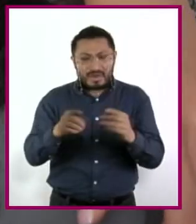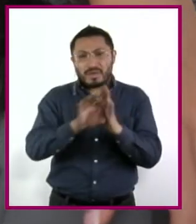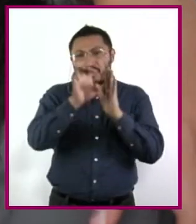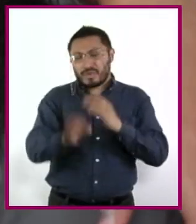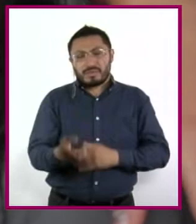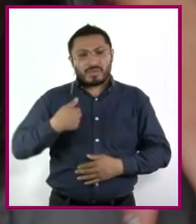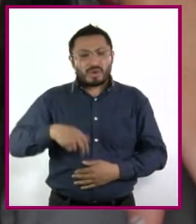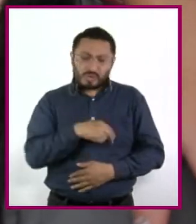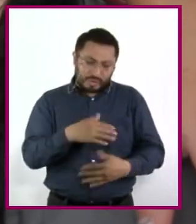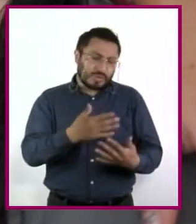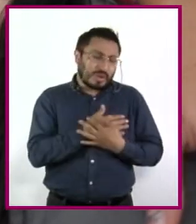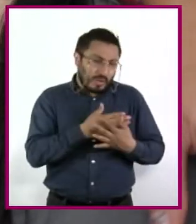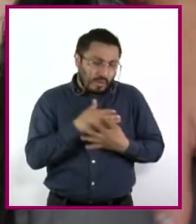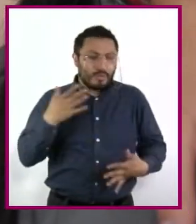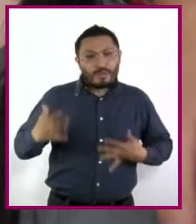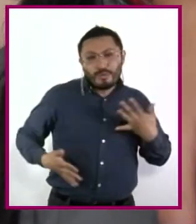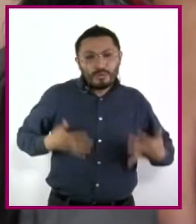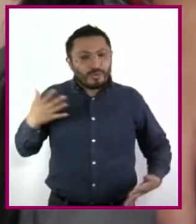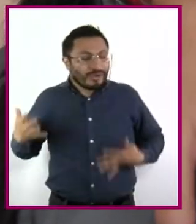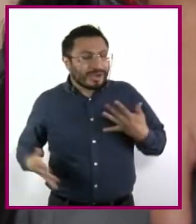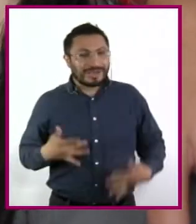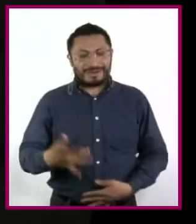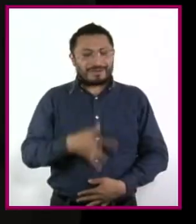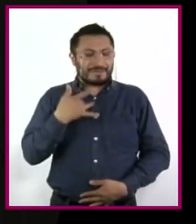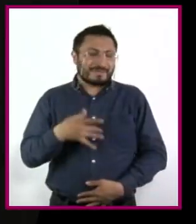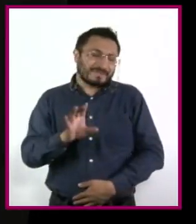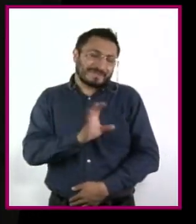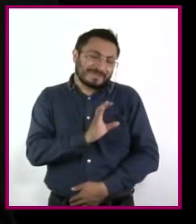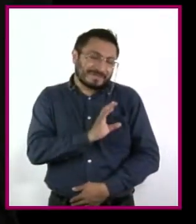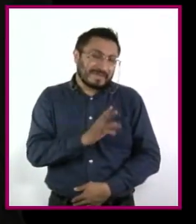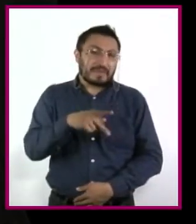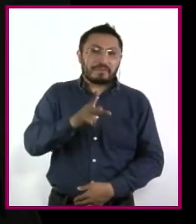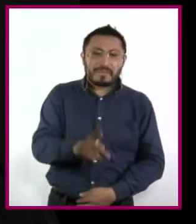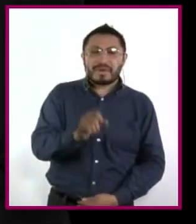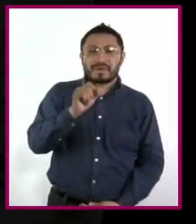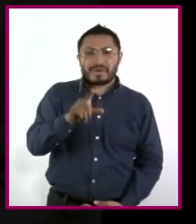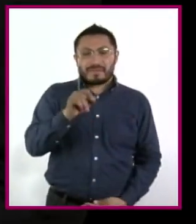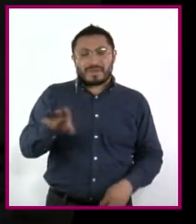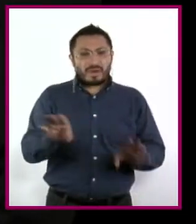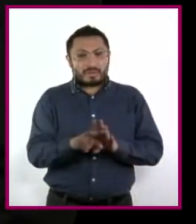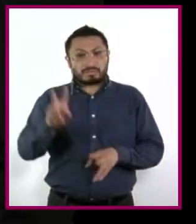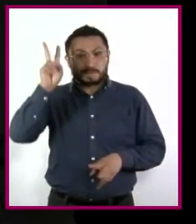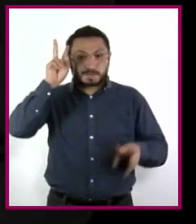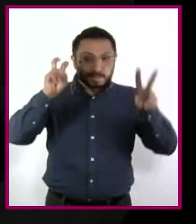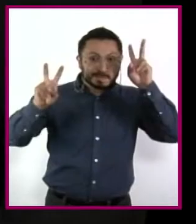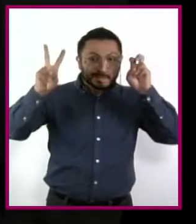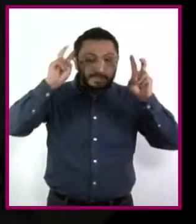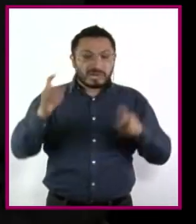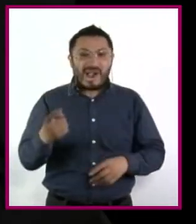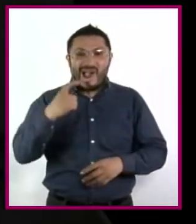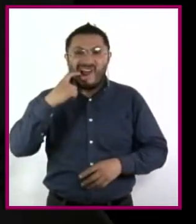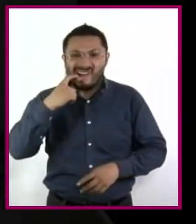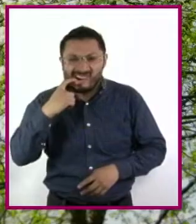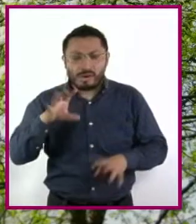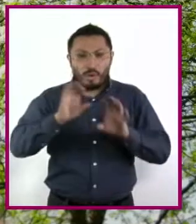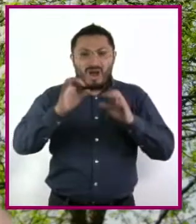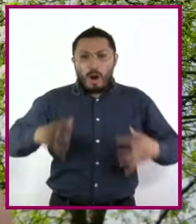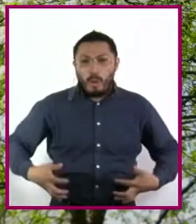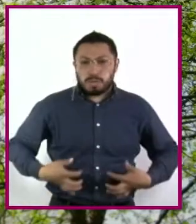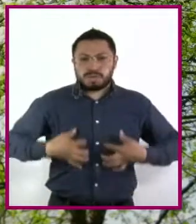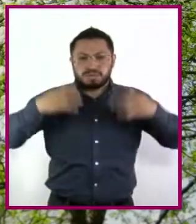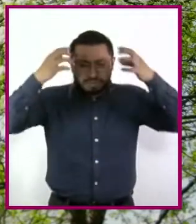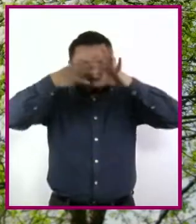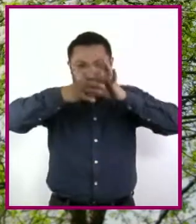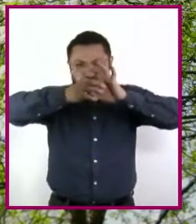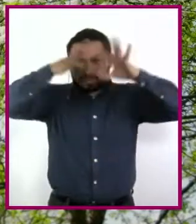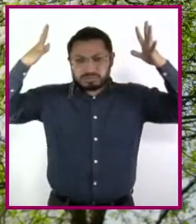amorosos, alegres y capaces de sentir ternura, pero también podemos ser envidiosos, celosos e iracundos.